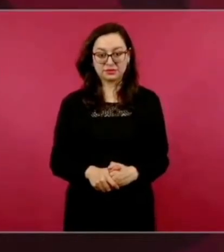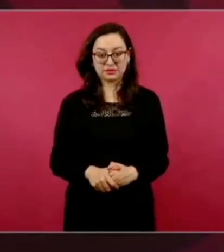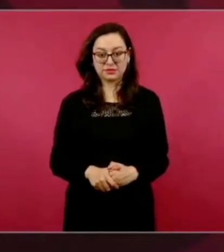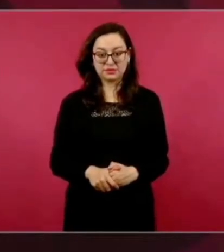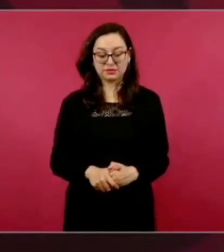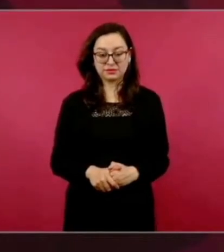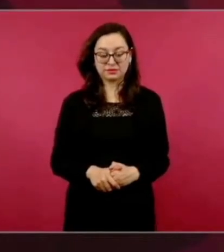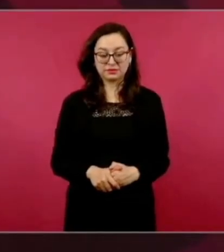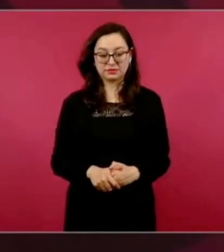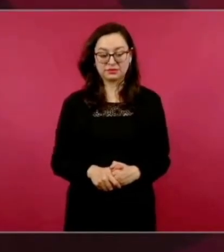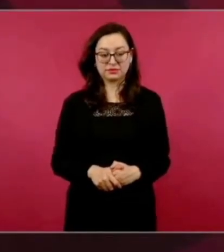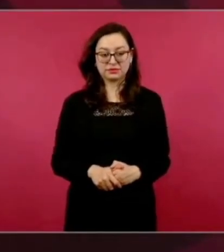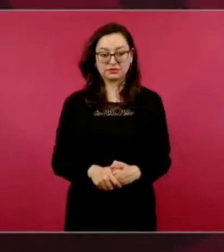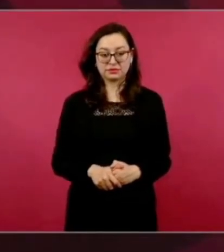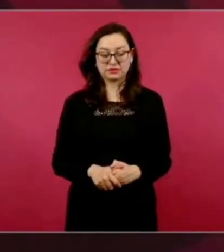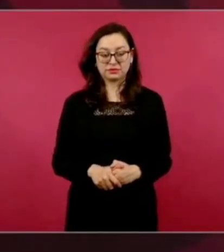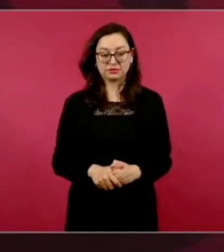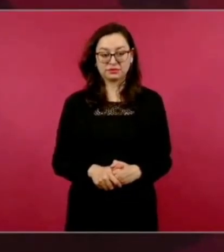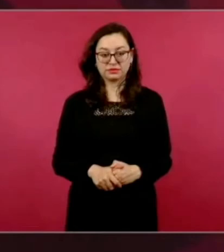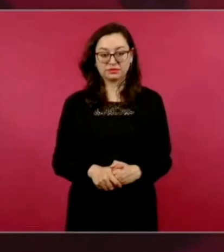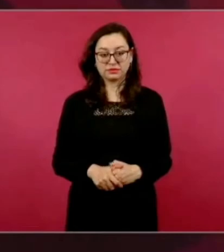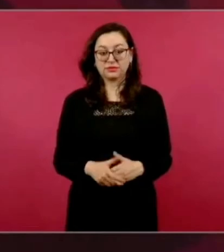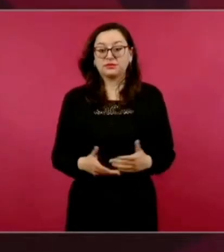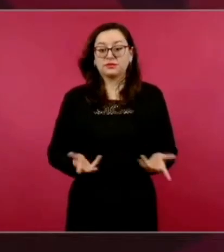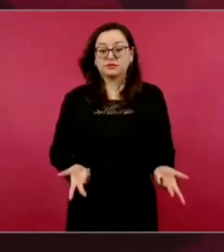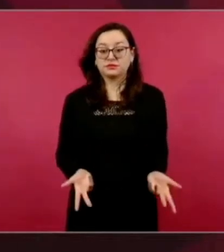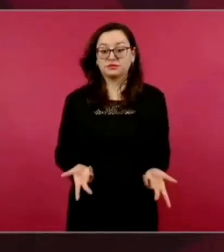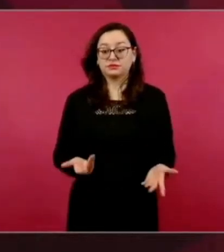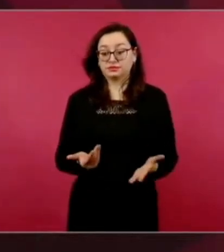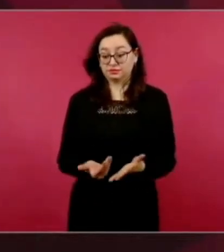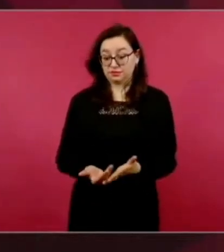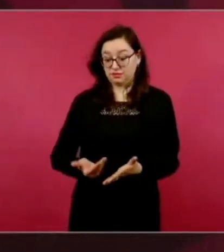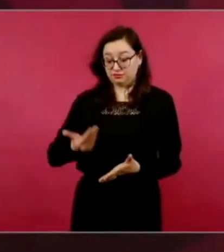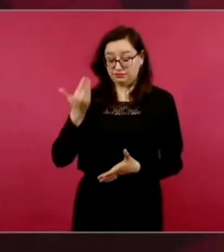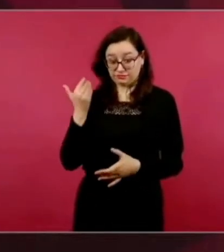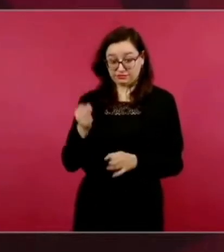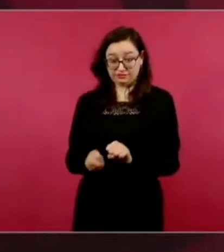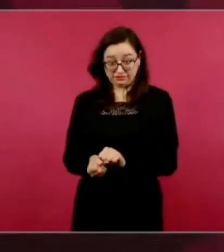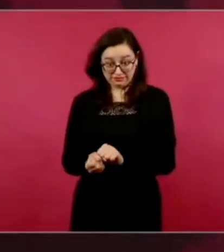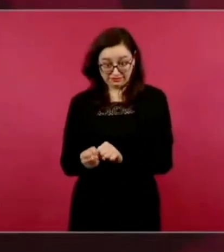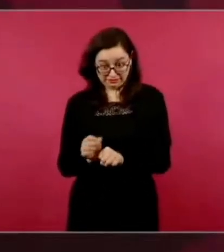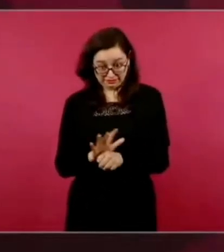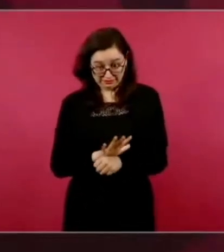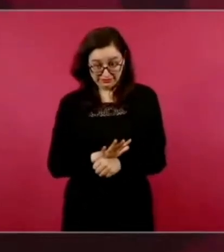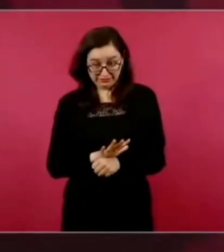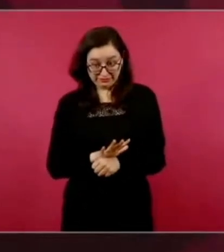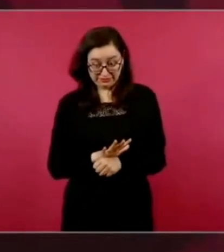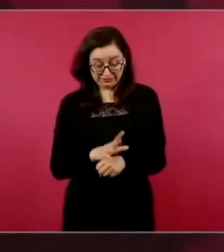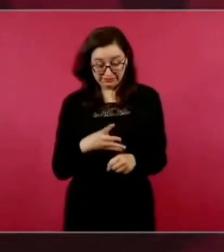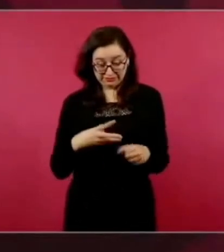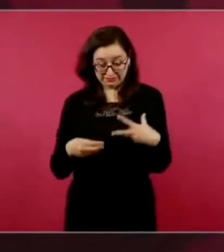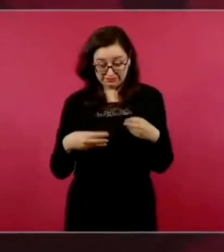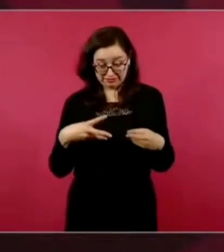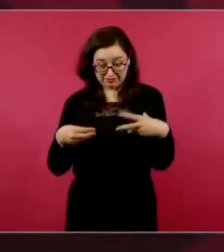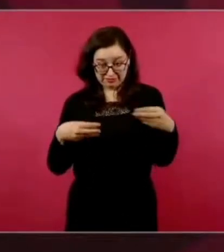en la pandemia a 25 pesos y ayer